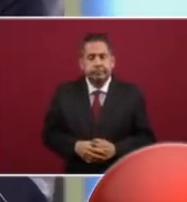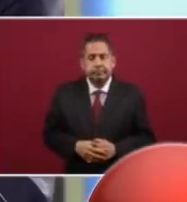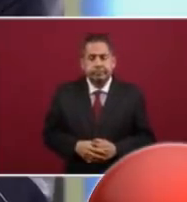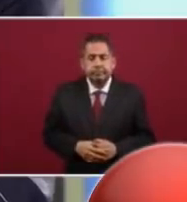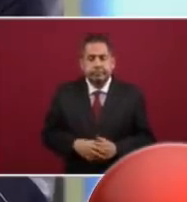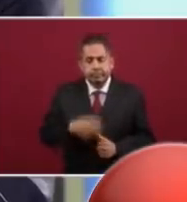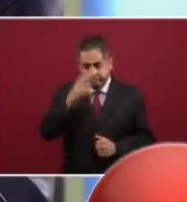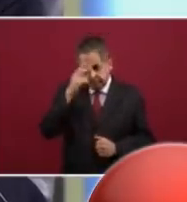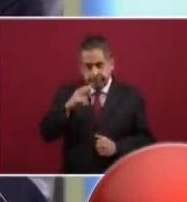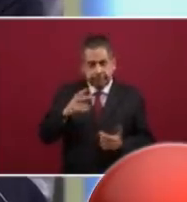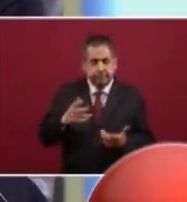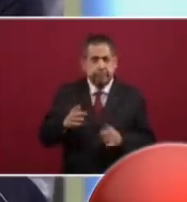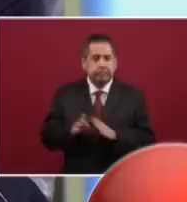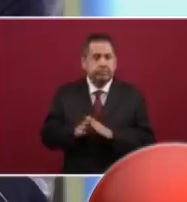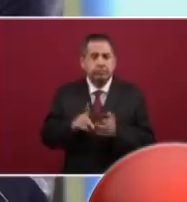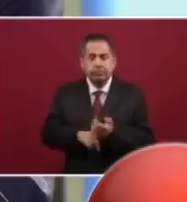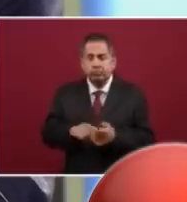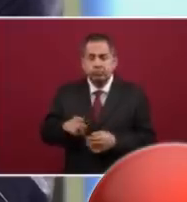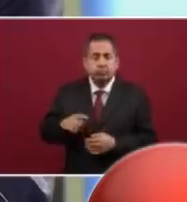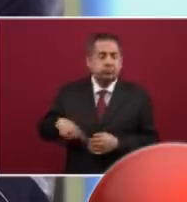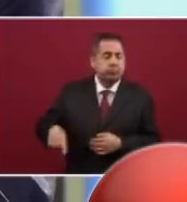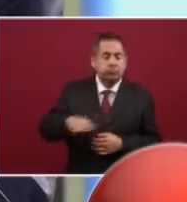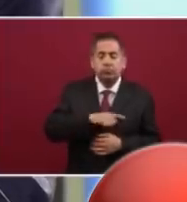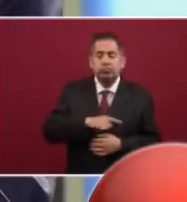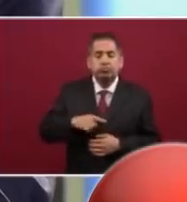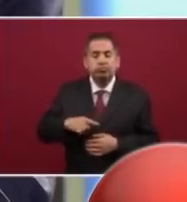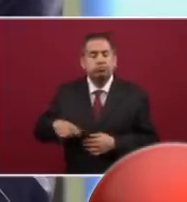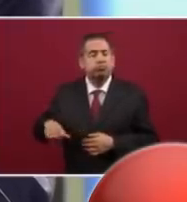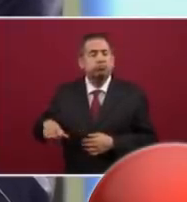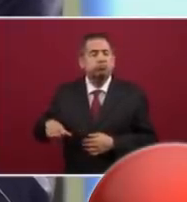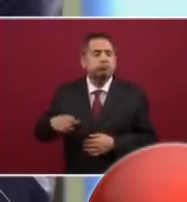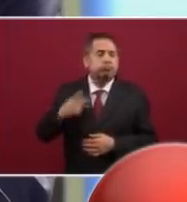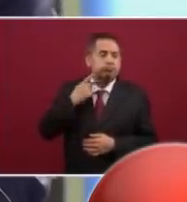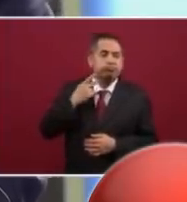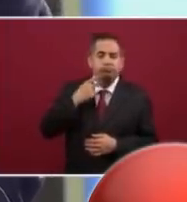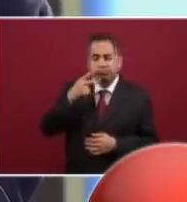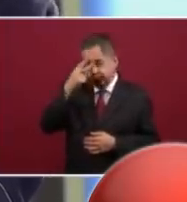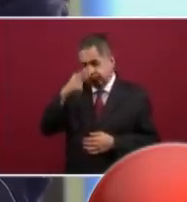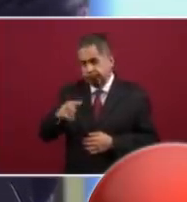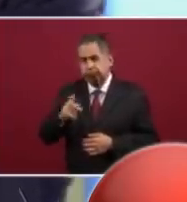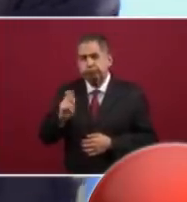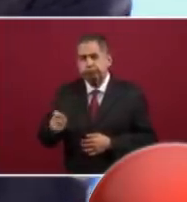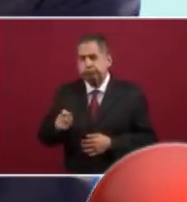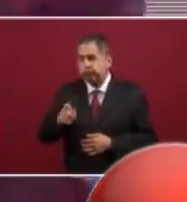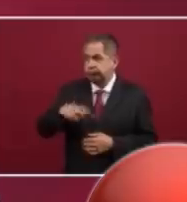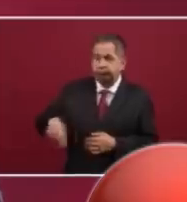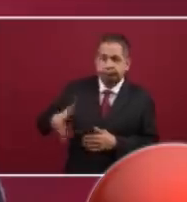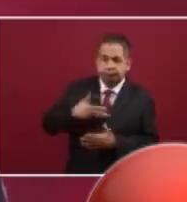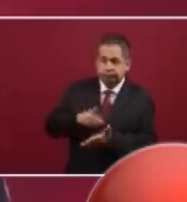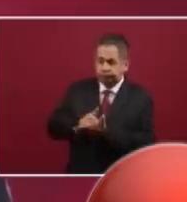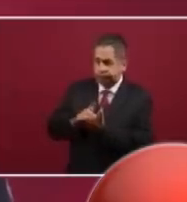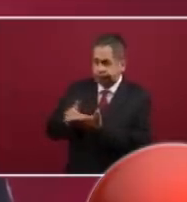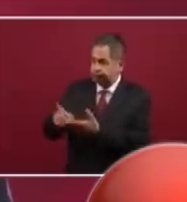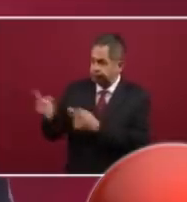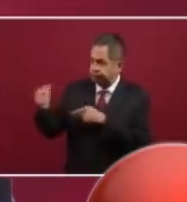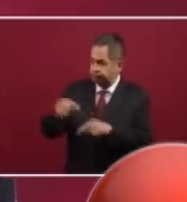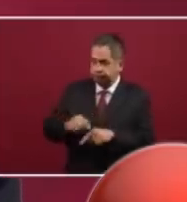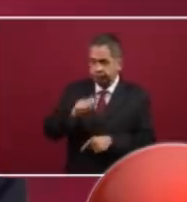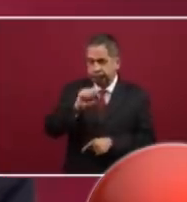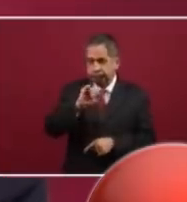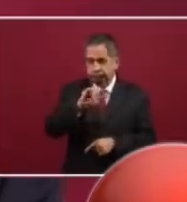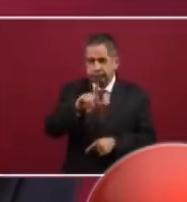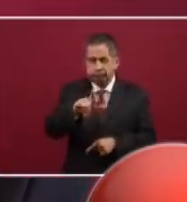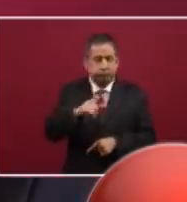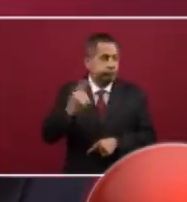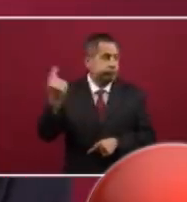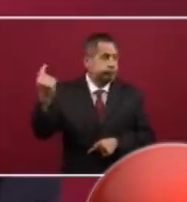la política exterior de México. El derecho de asilo que tenemos